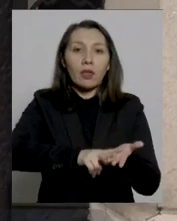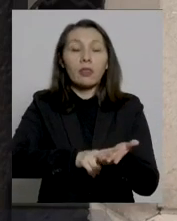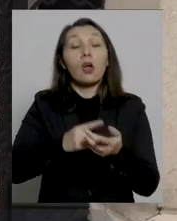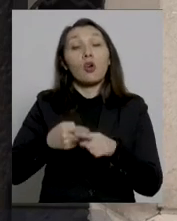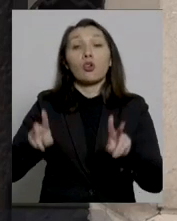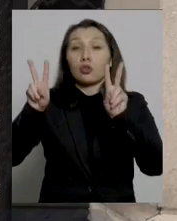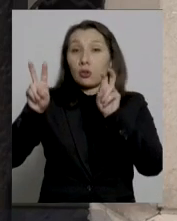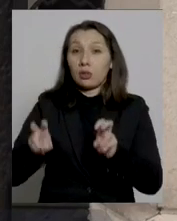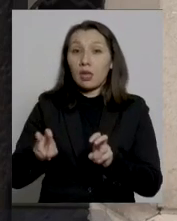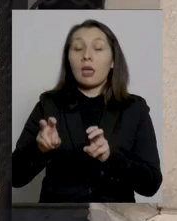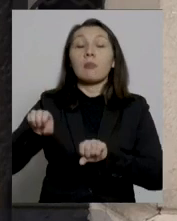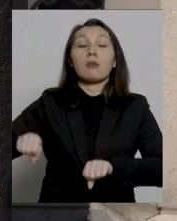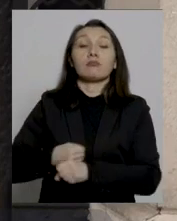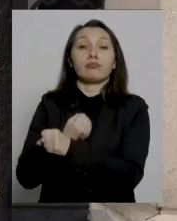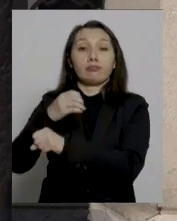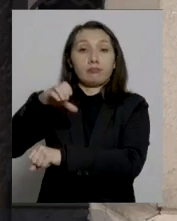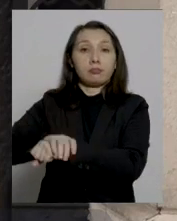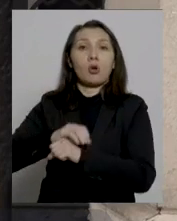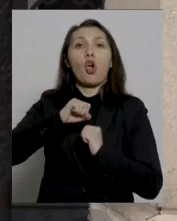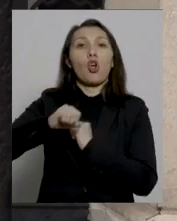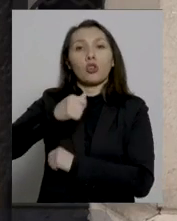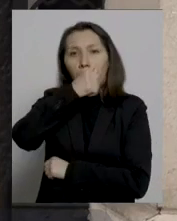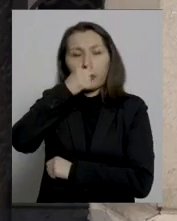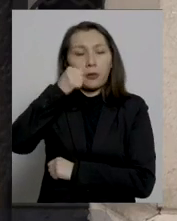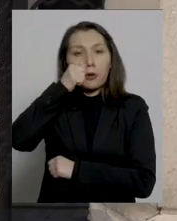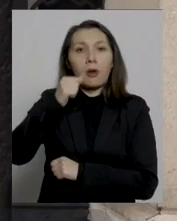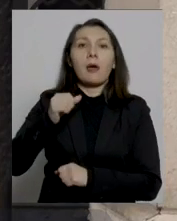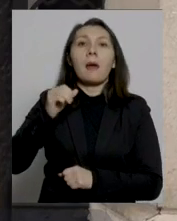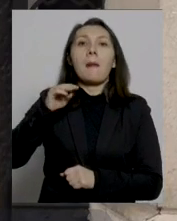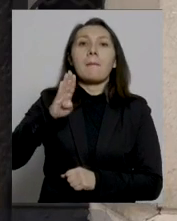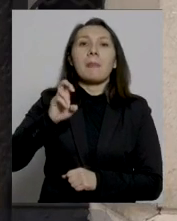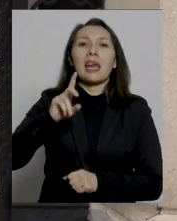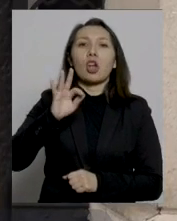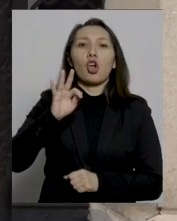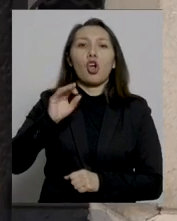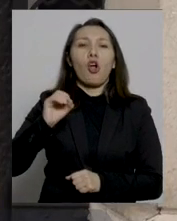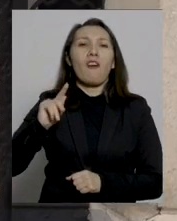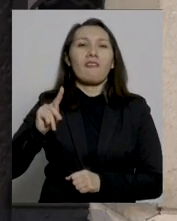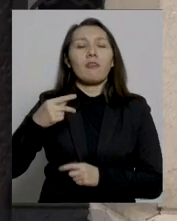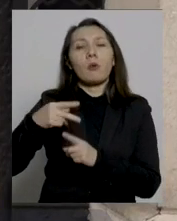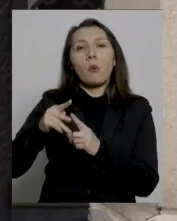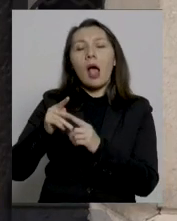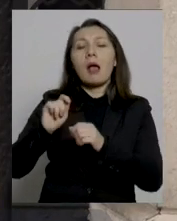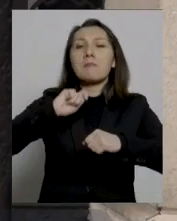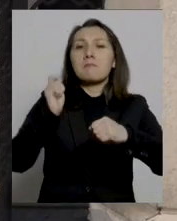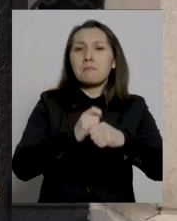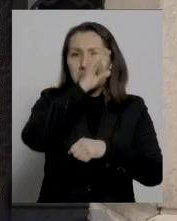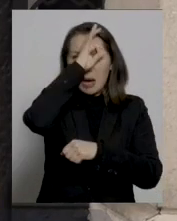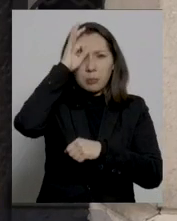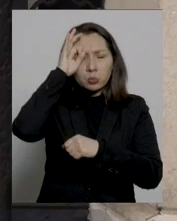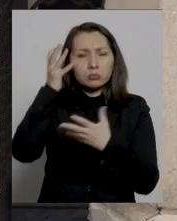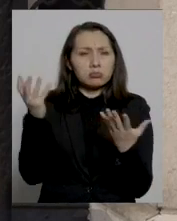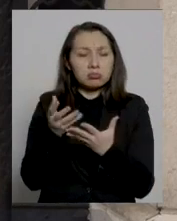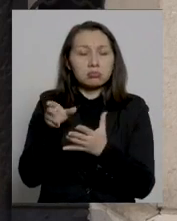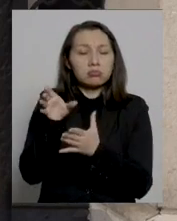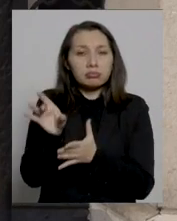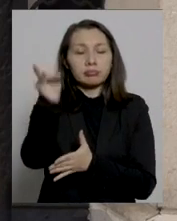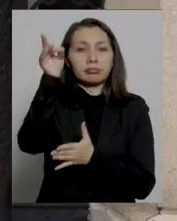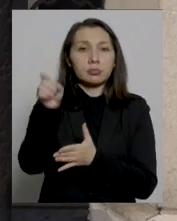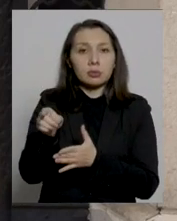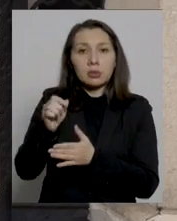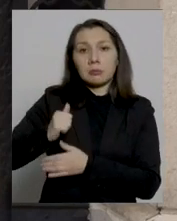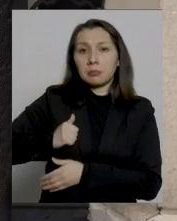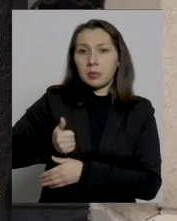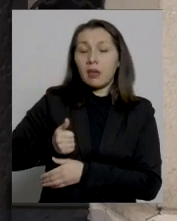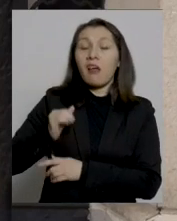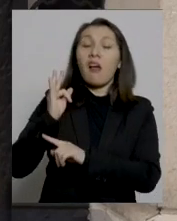tema, detuvieron en un operativo antidrogas a Emilio Berkoff, emblemático dirigente de la causa mapuche. Fue una operación de la Policía de Investigaciones y la